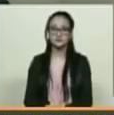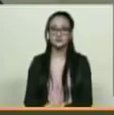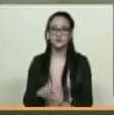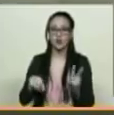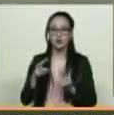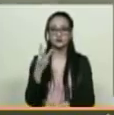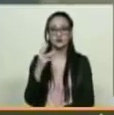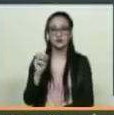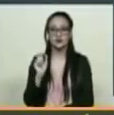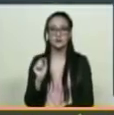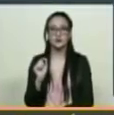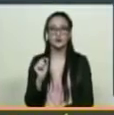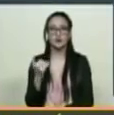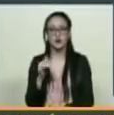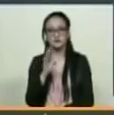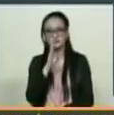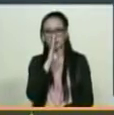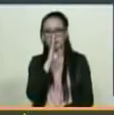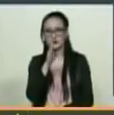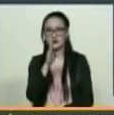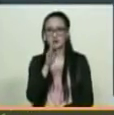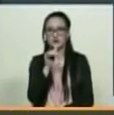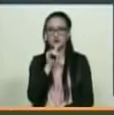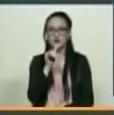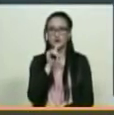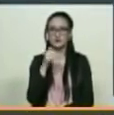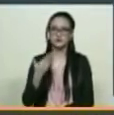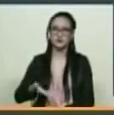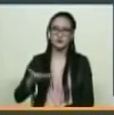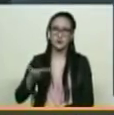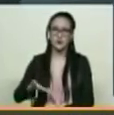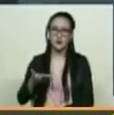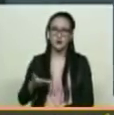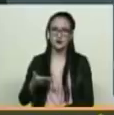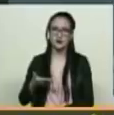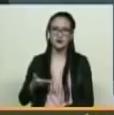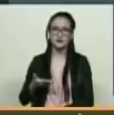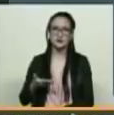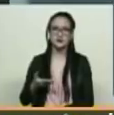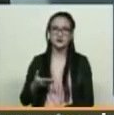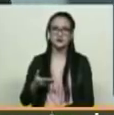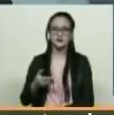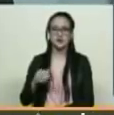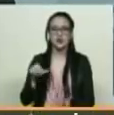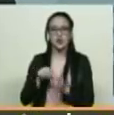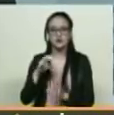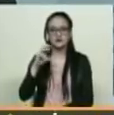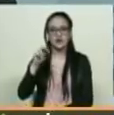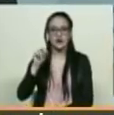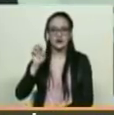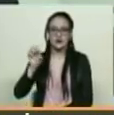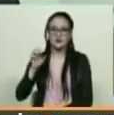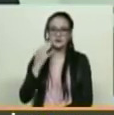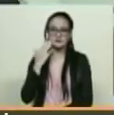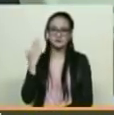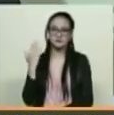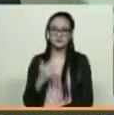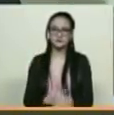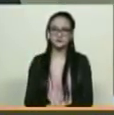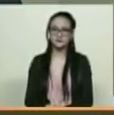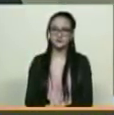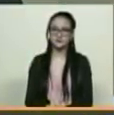12:30 minutos y a esta hora nos vamos en vivo y directo con información importante y en pleno desarrollo a la sede principal del Consejo Nacional Electoral. Escuchemos.